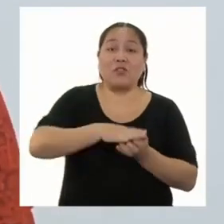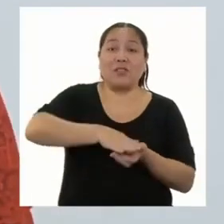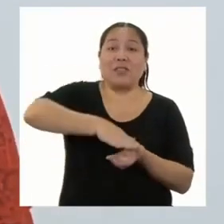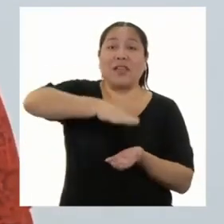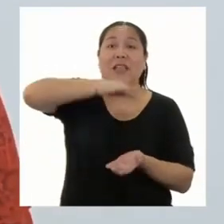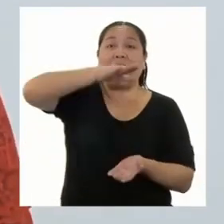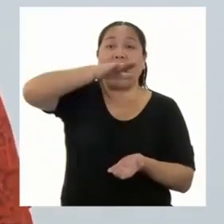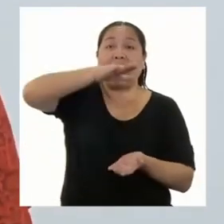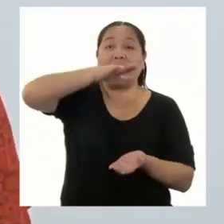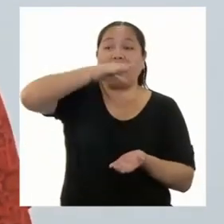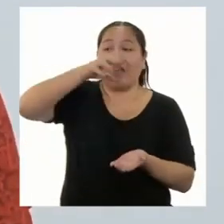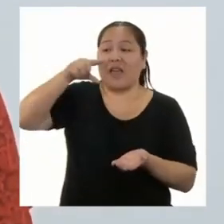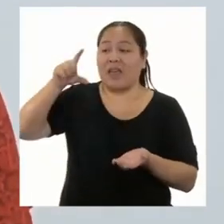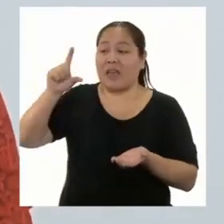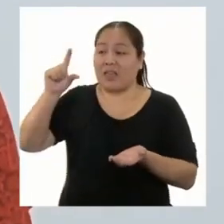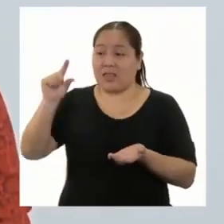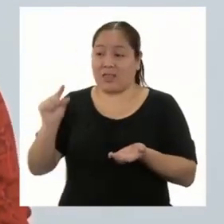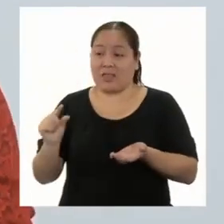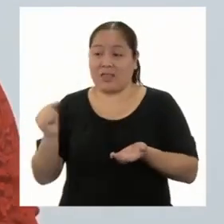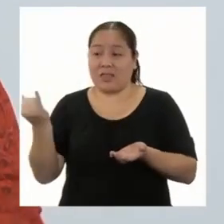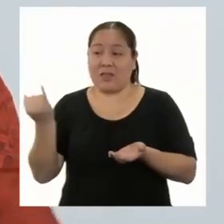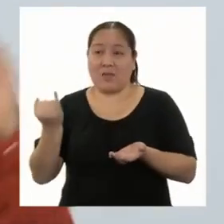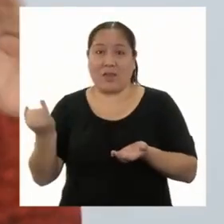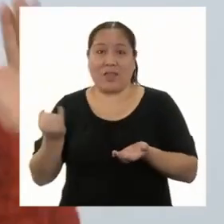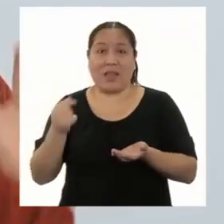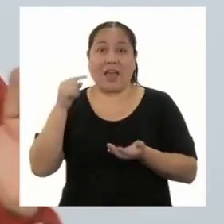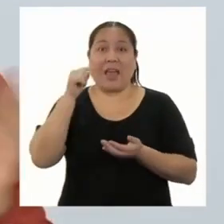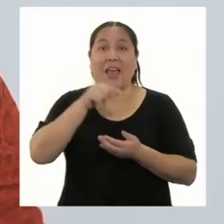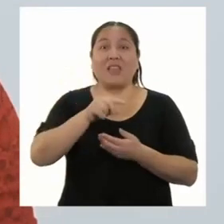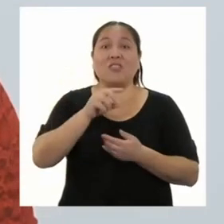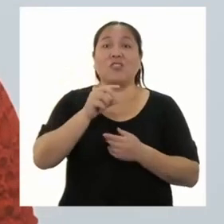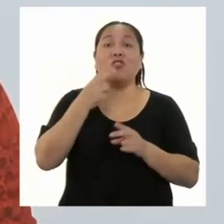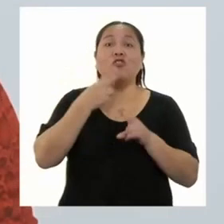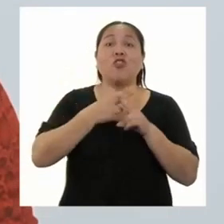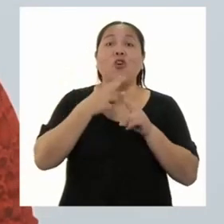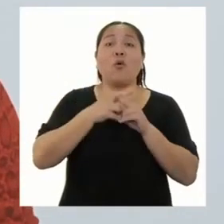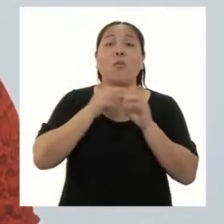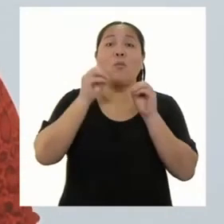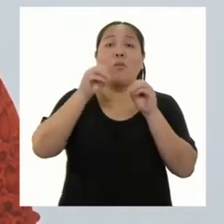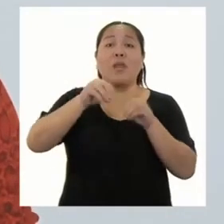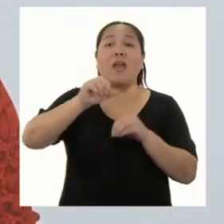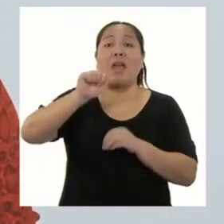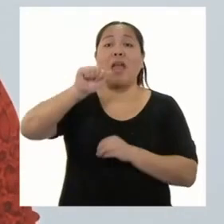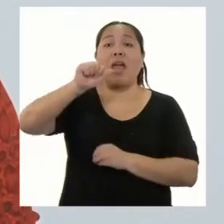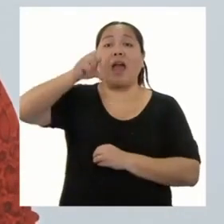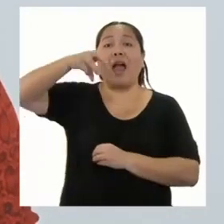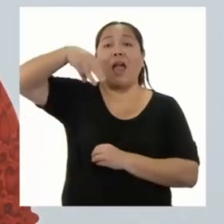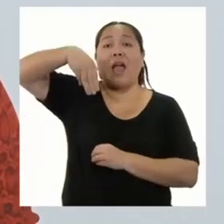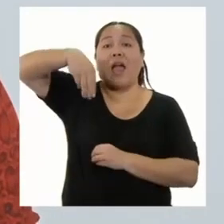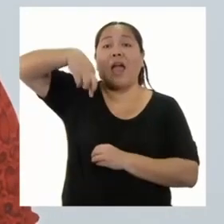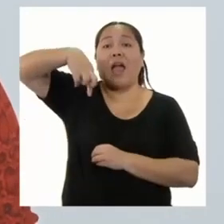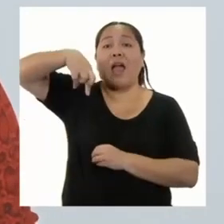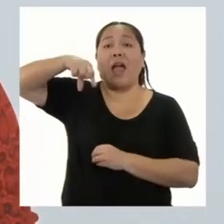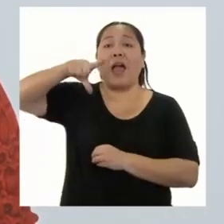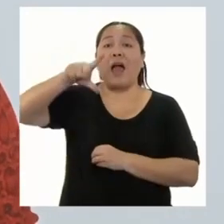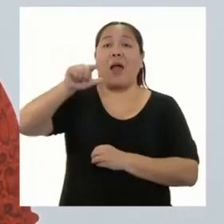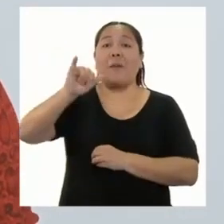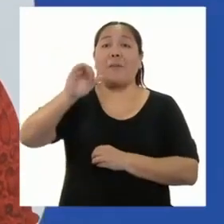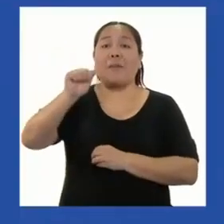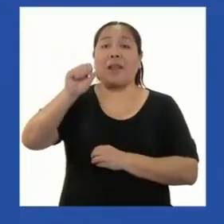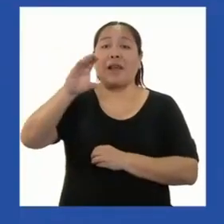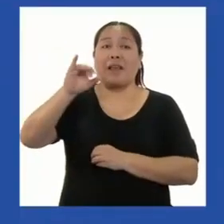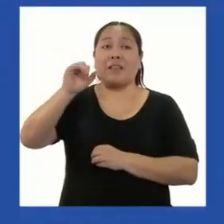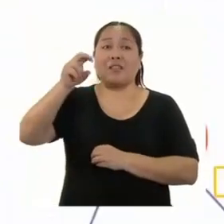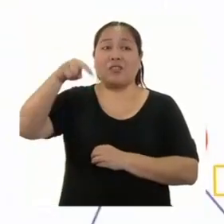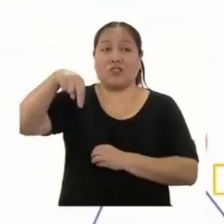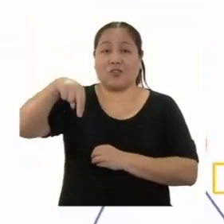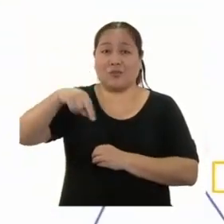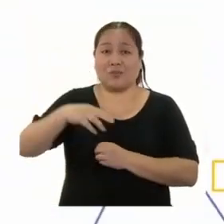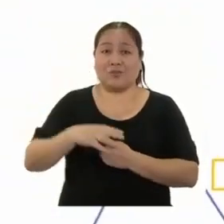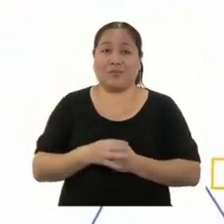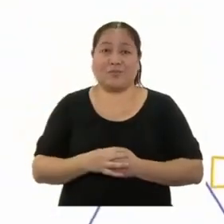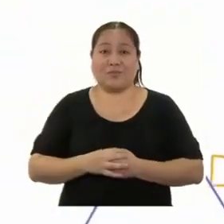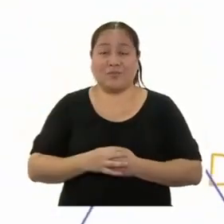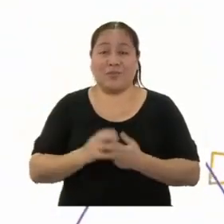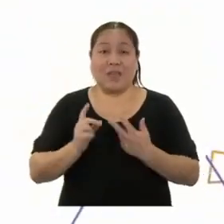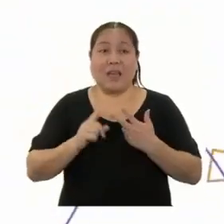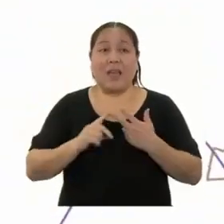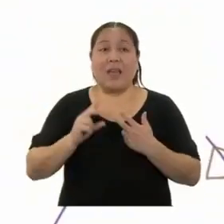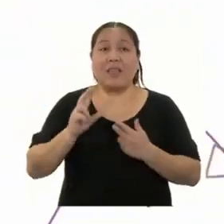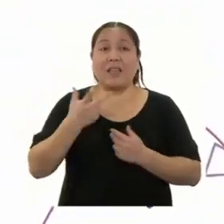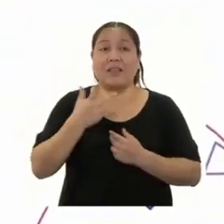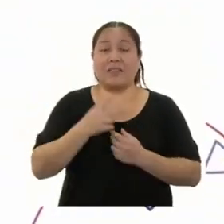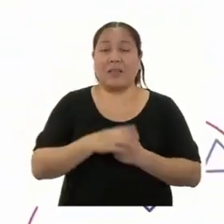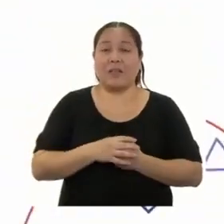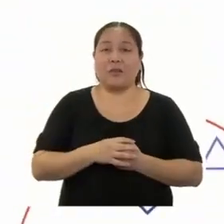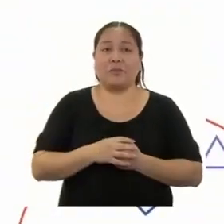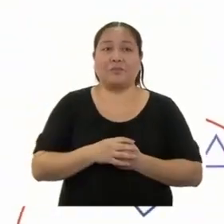la realidad y lo llamamos ampliación. Y en el tercer caso, tenemos